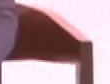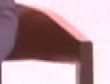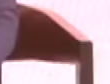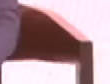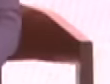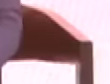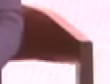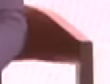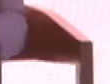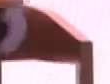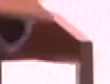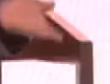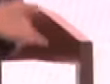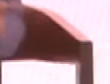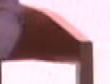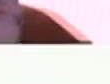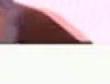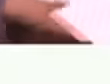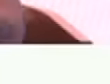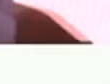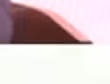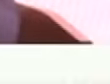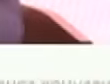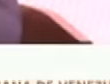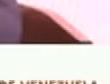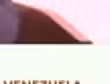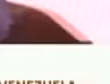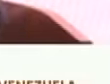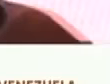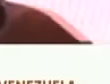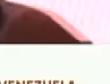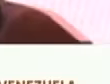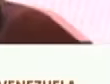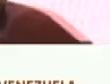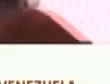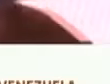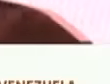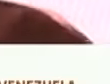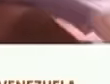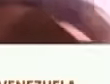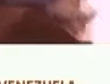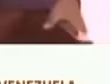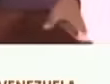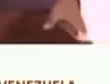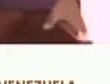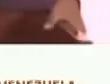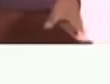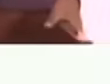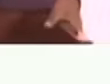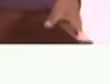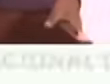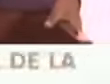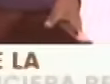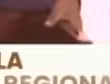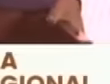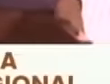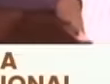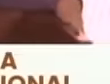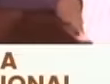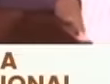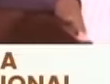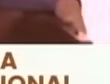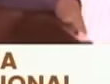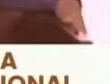agradeciendo a la Escuela de Gestión Local que nos ha invitado. Saludos a los expresidentes, todos abogados, por